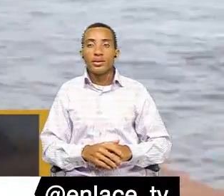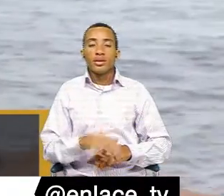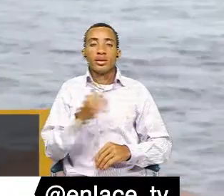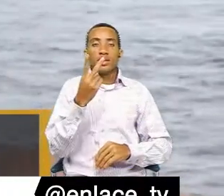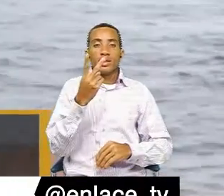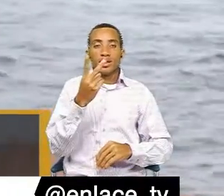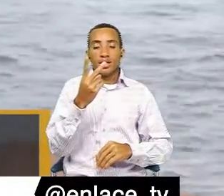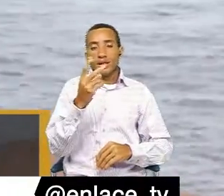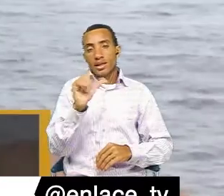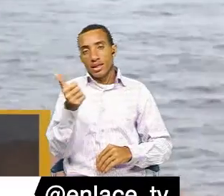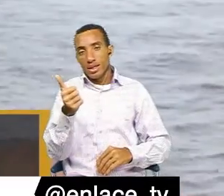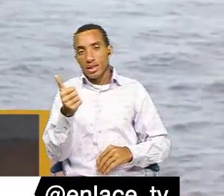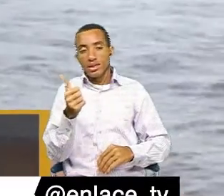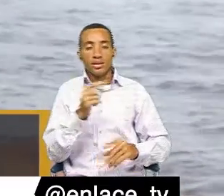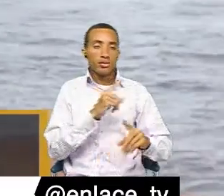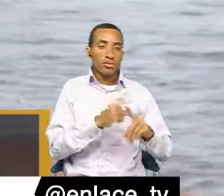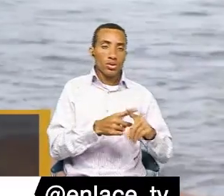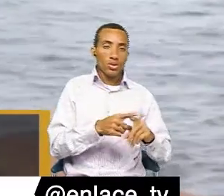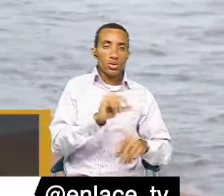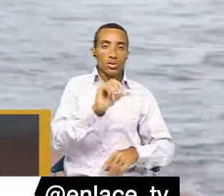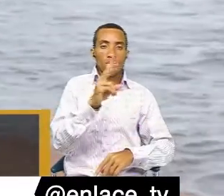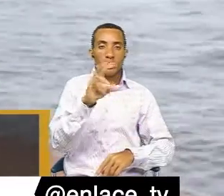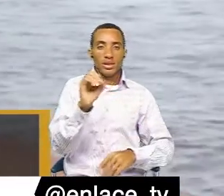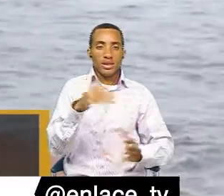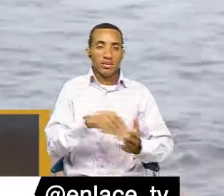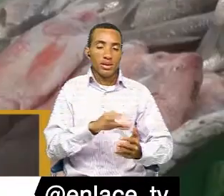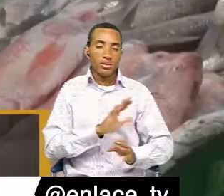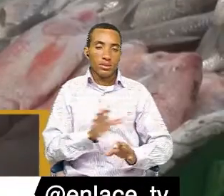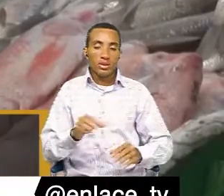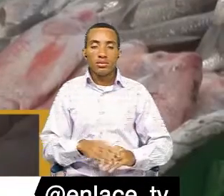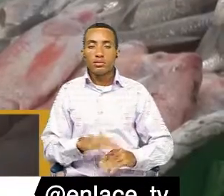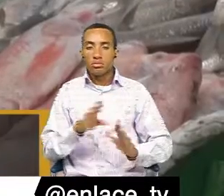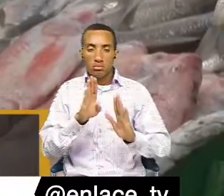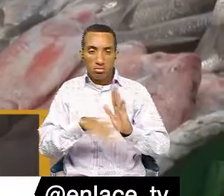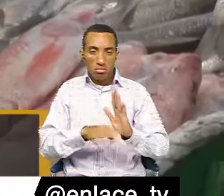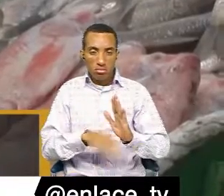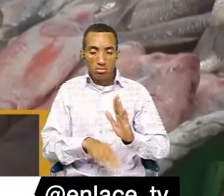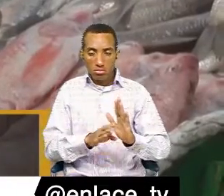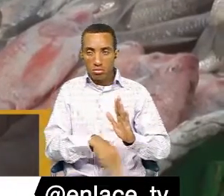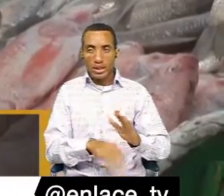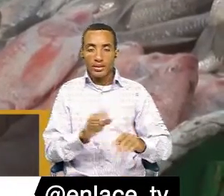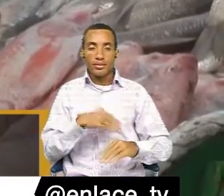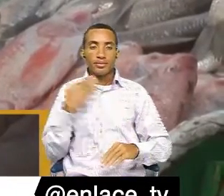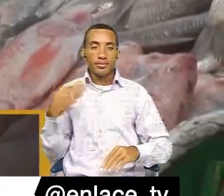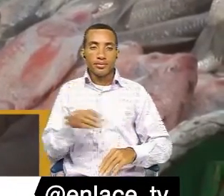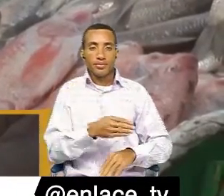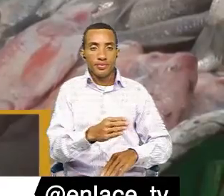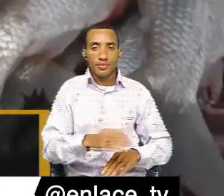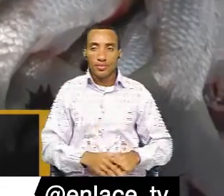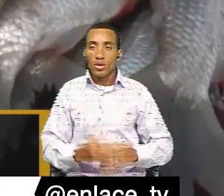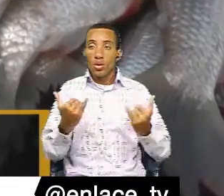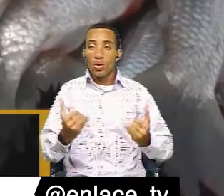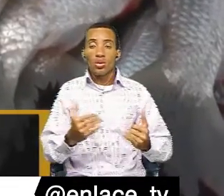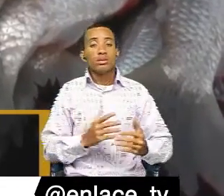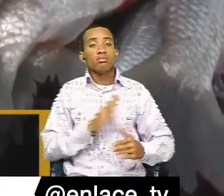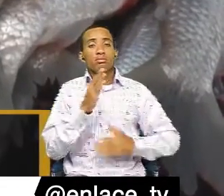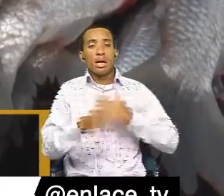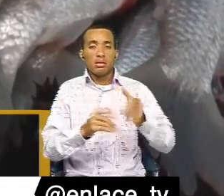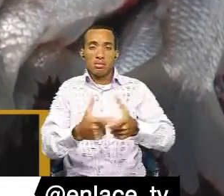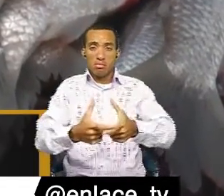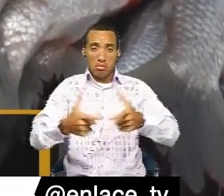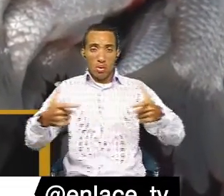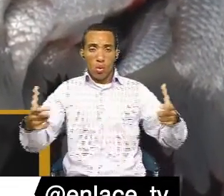eso. Invitamos acá a todos los barranquillos para que vengan al Paseo del Río, en el sector del muelle, que hay Boca Chico barato. Los compradores mencionaron que la subienda de hoy hay que aprovecharla, porque